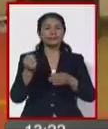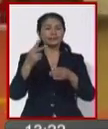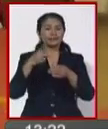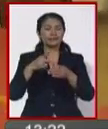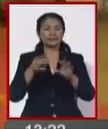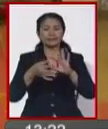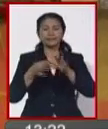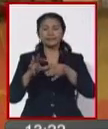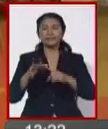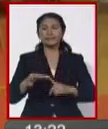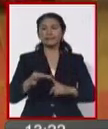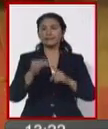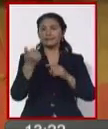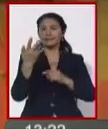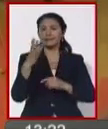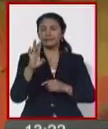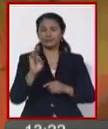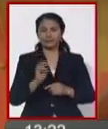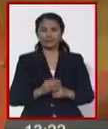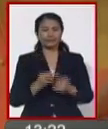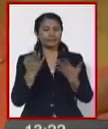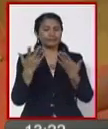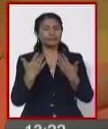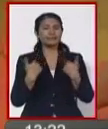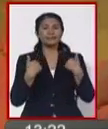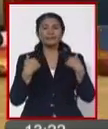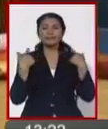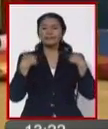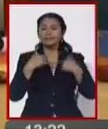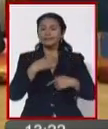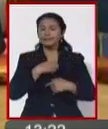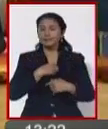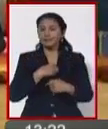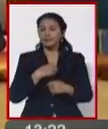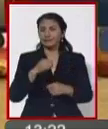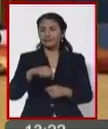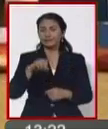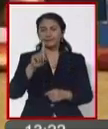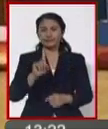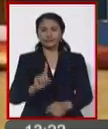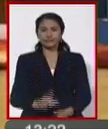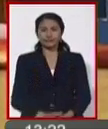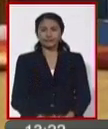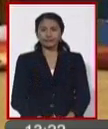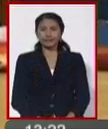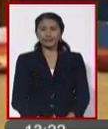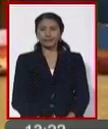participará de Olimpiadas Especiales 2017 y espera coronarse en el primer lugar del podio.